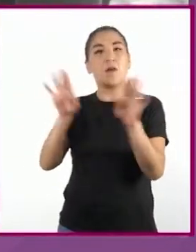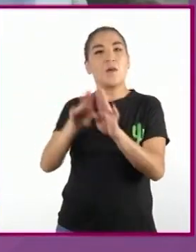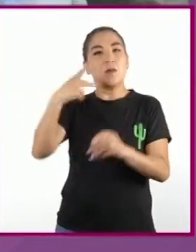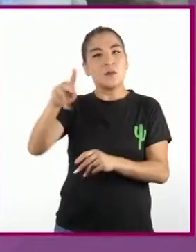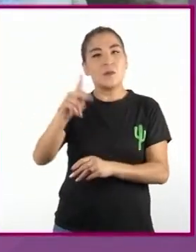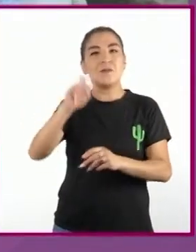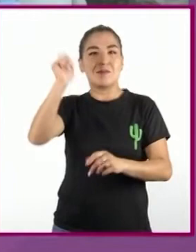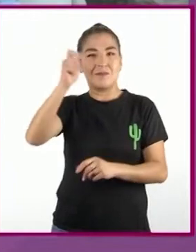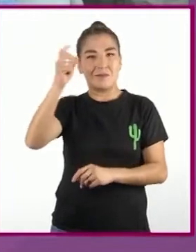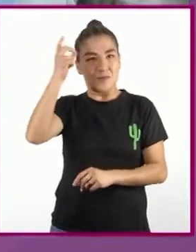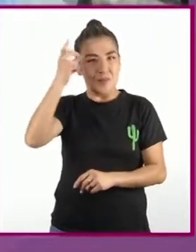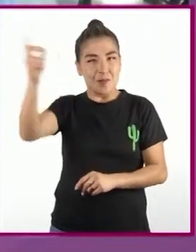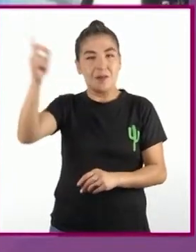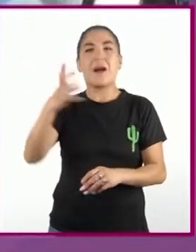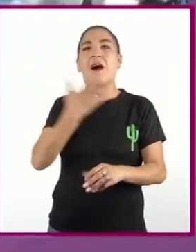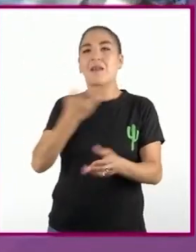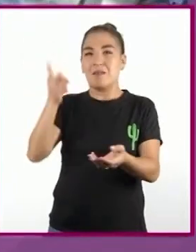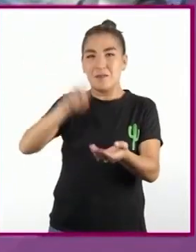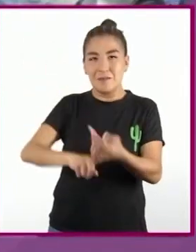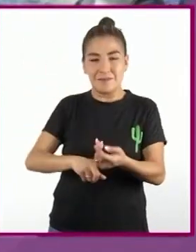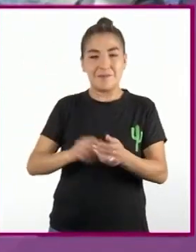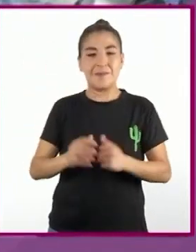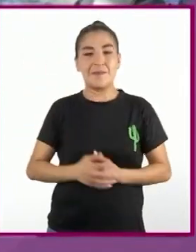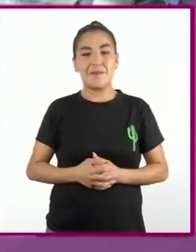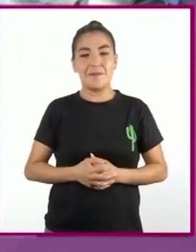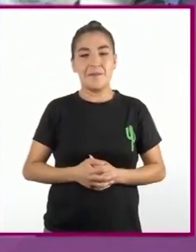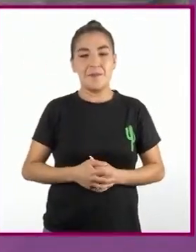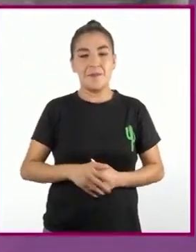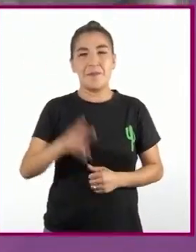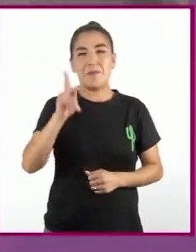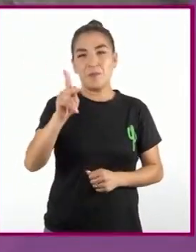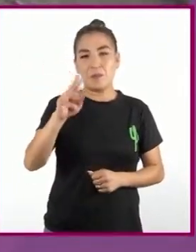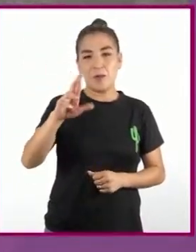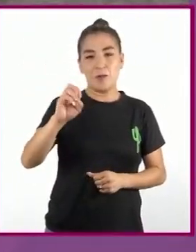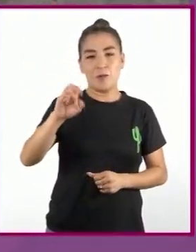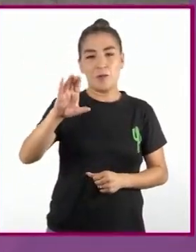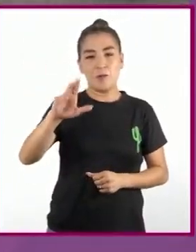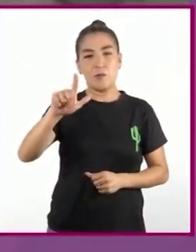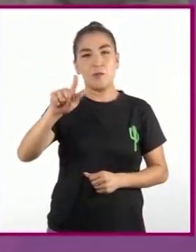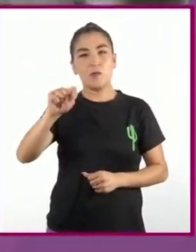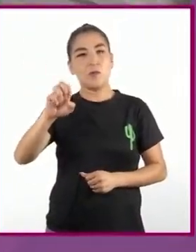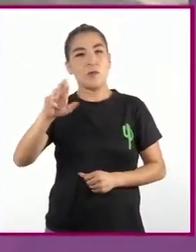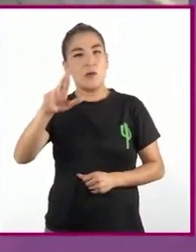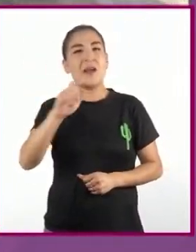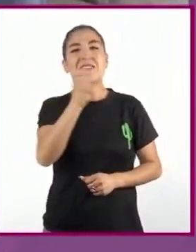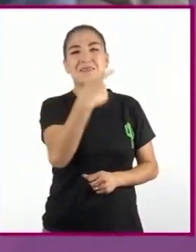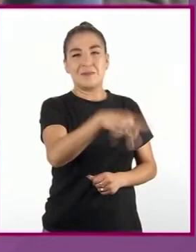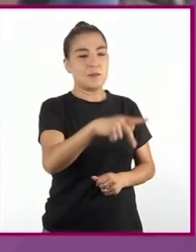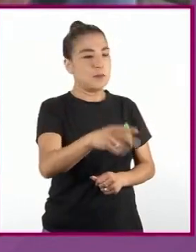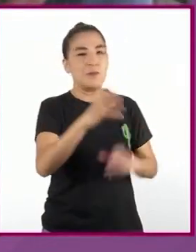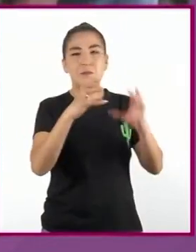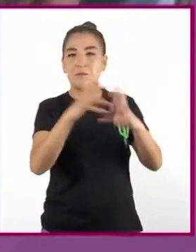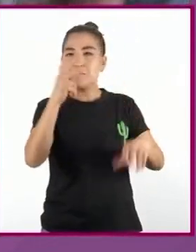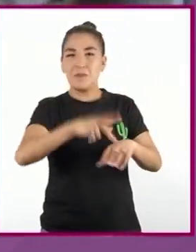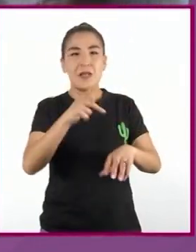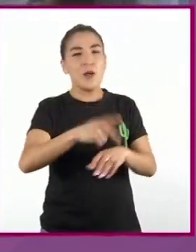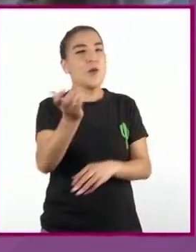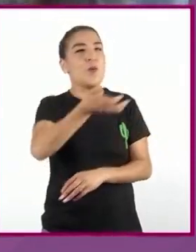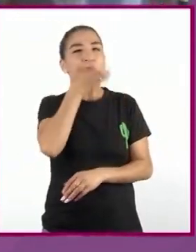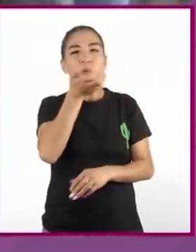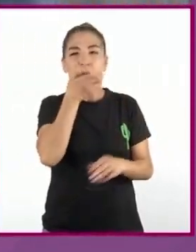ofrendas. Este es un percutor de basalto. Son comunes en la mayoría de los